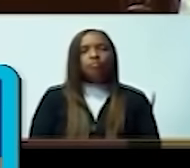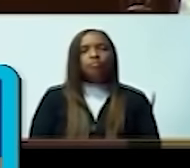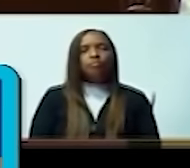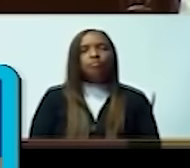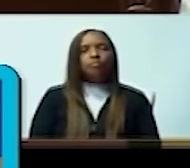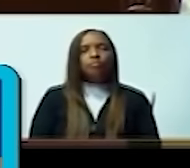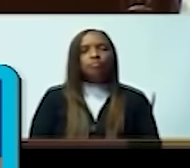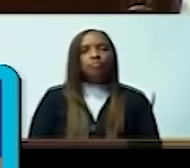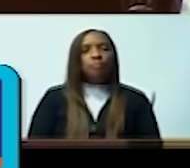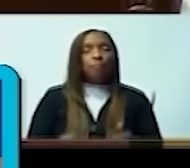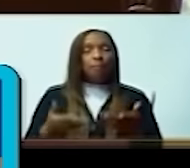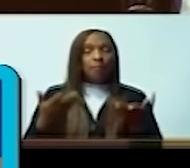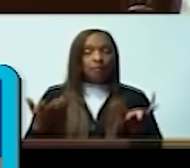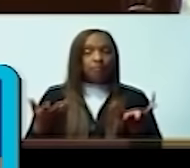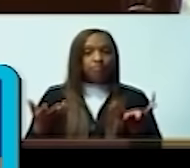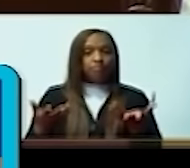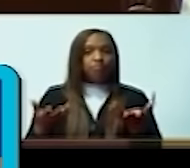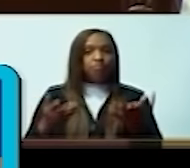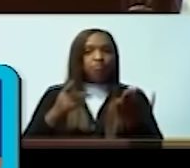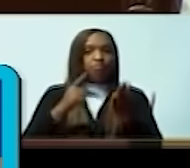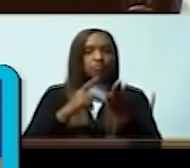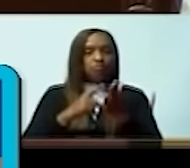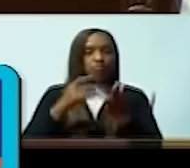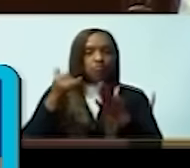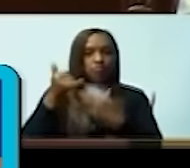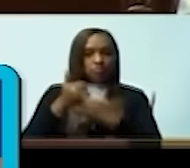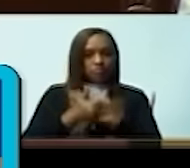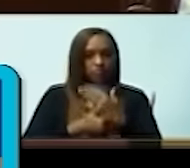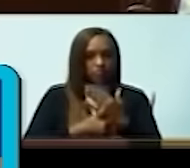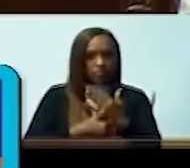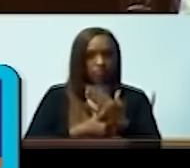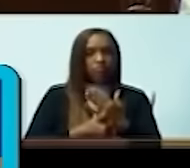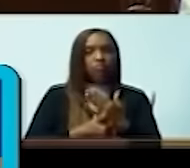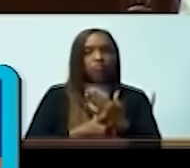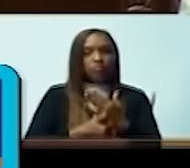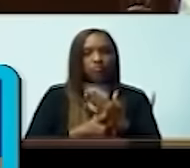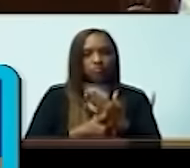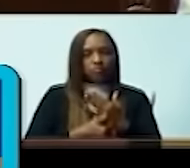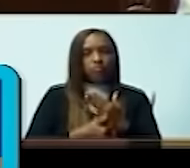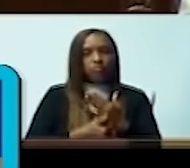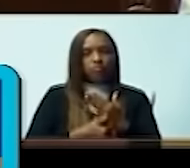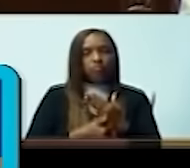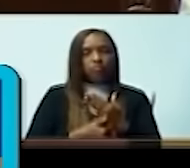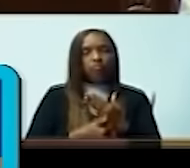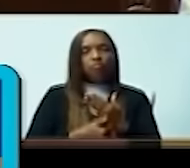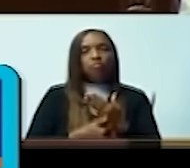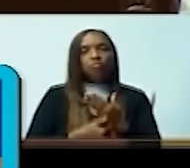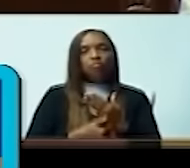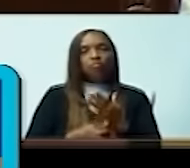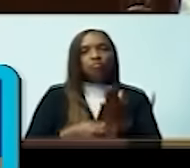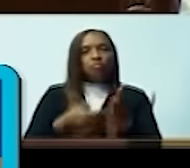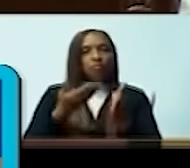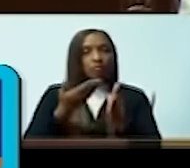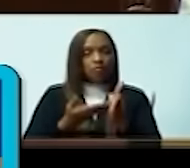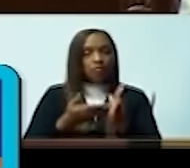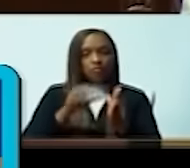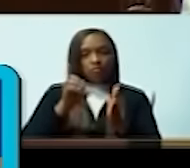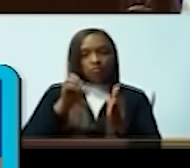estos proyectos han sido estudiados por la Comisión de las Fuerzas